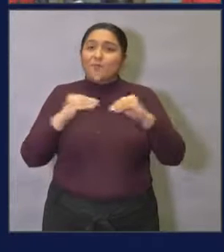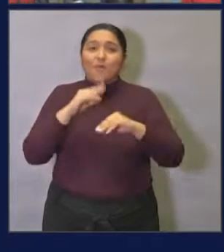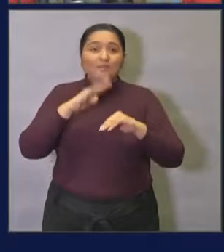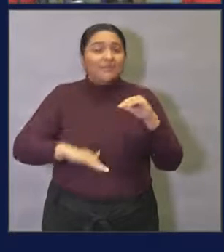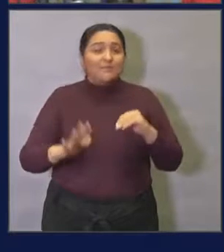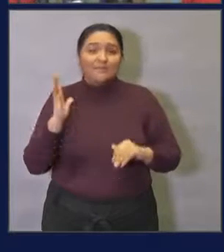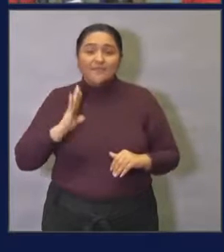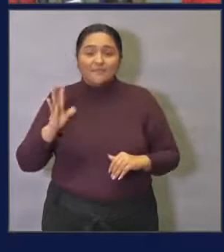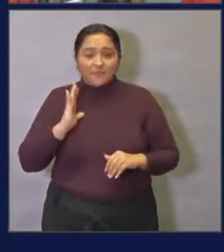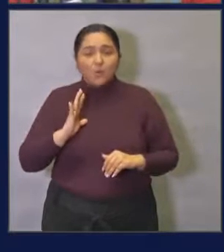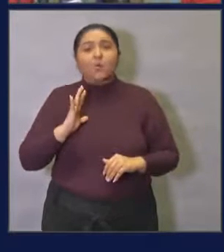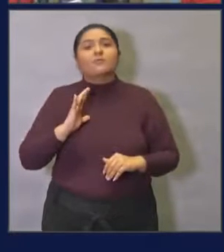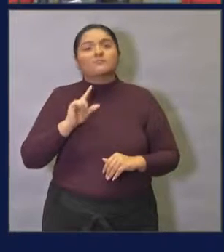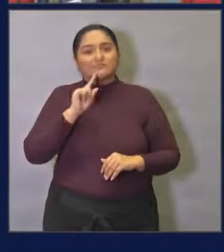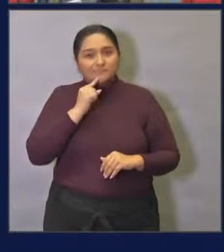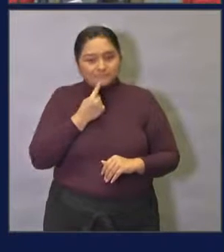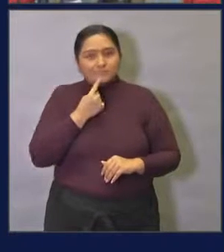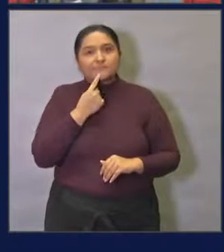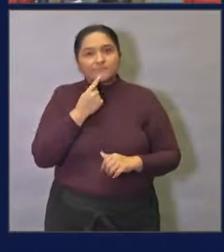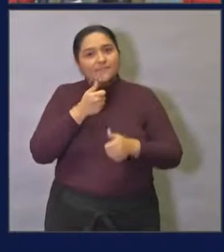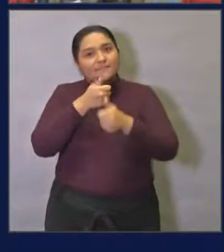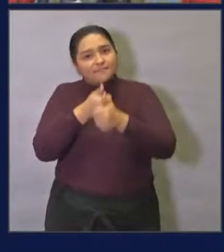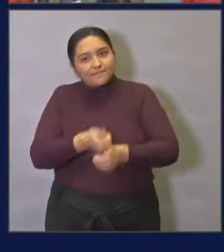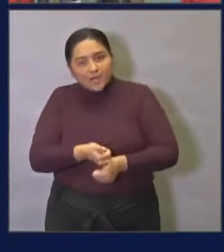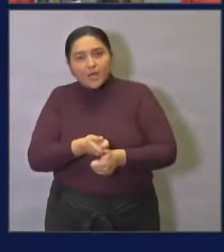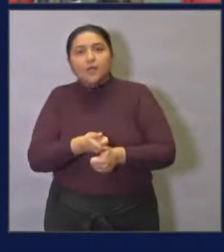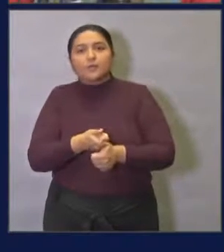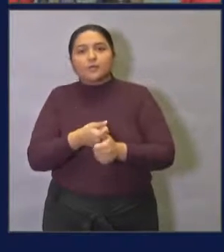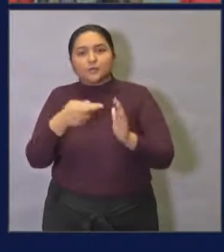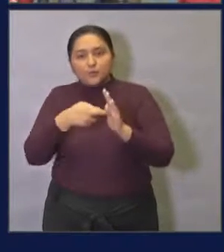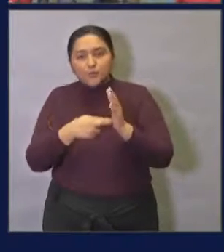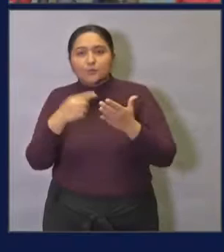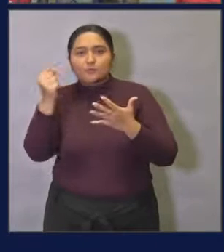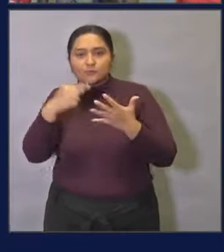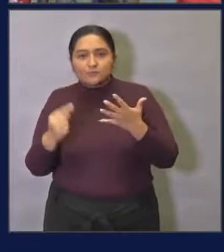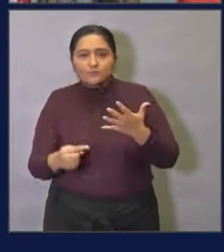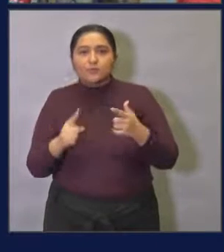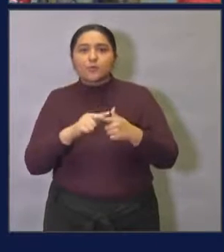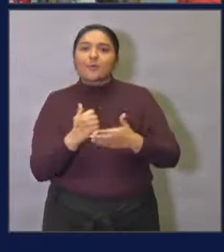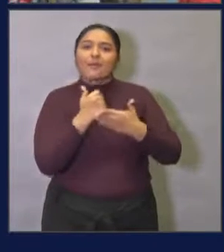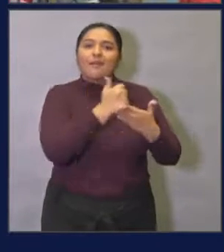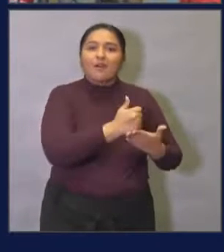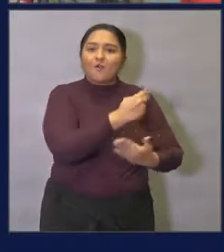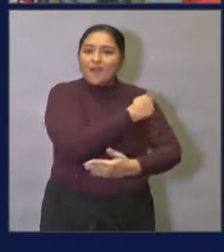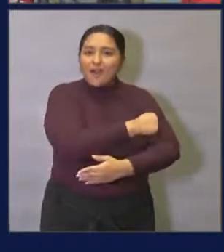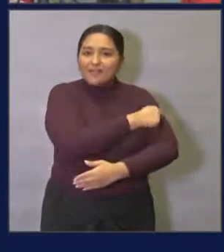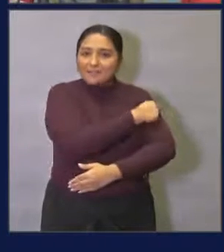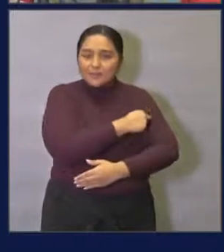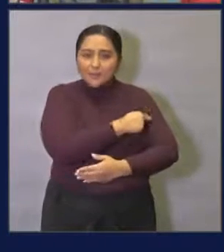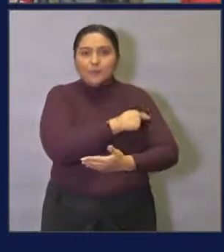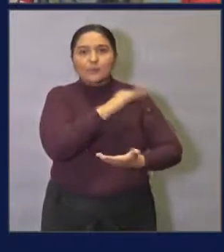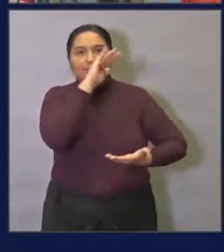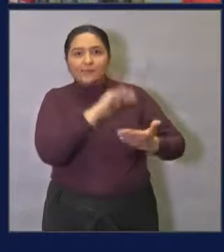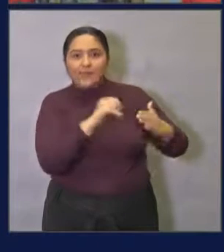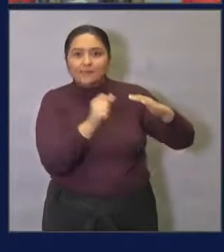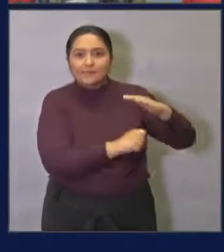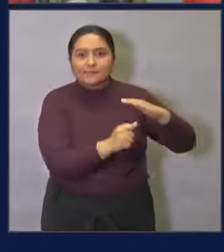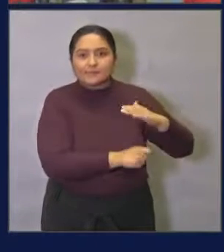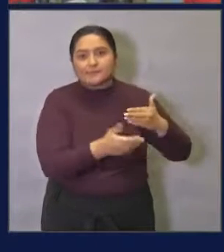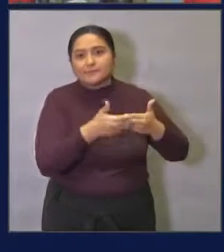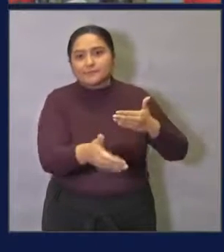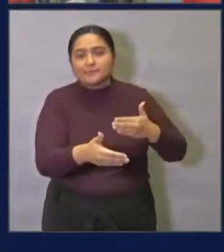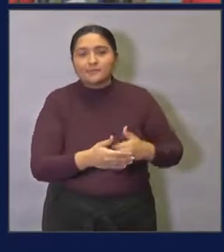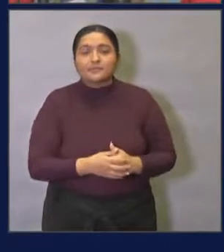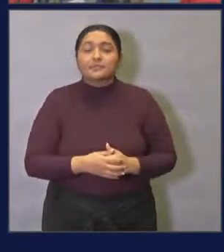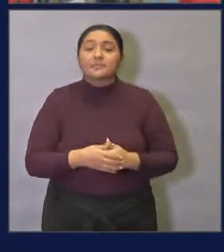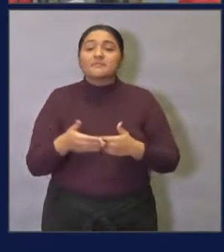a la manera abrumadora que nuestros hospitales se encuentran en estos momentos. En los próximos días